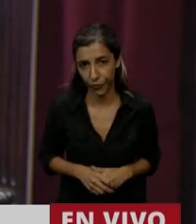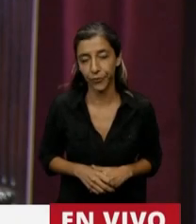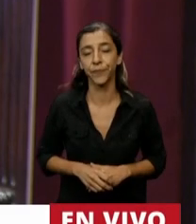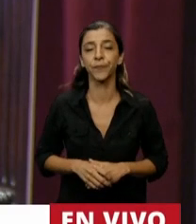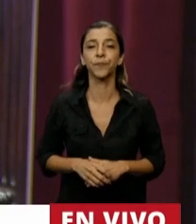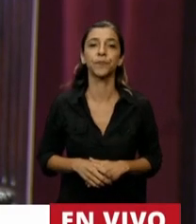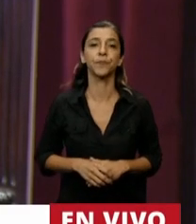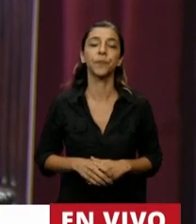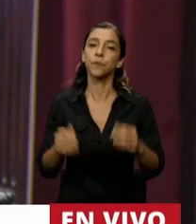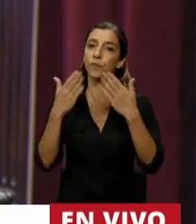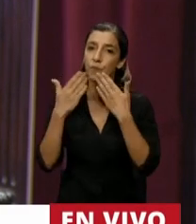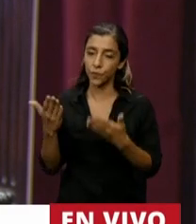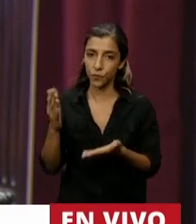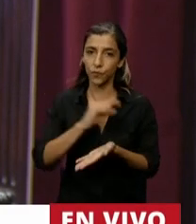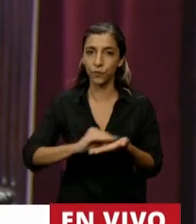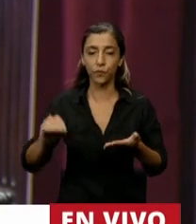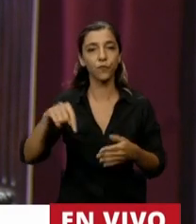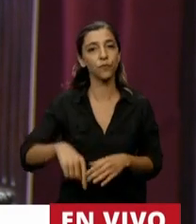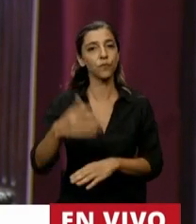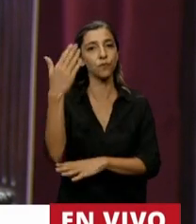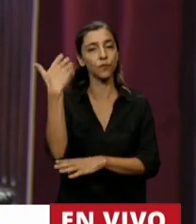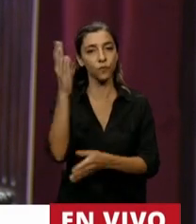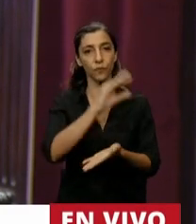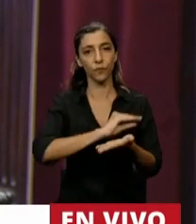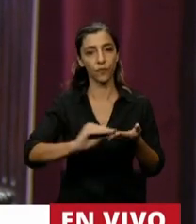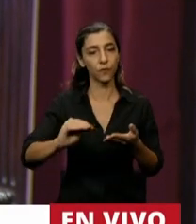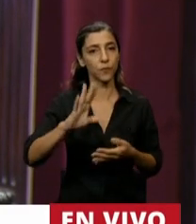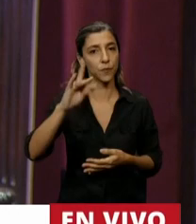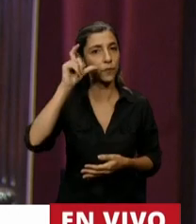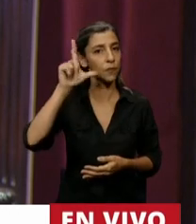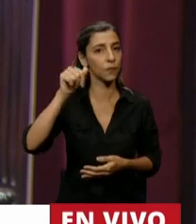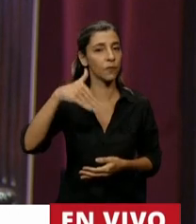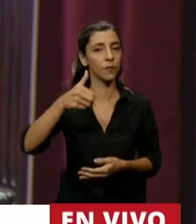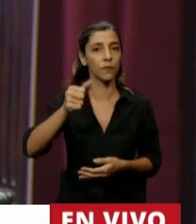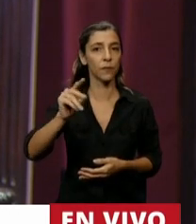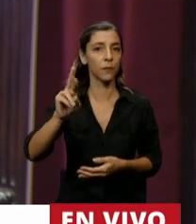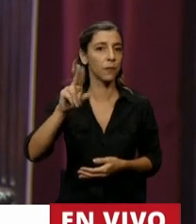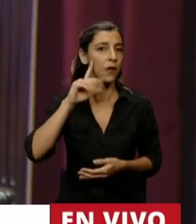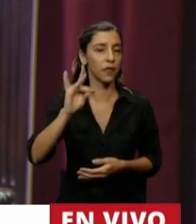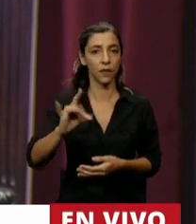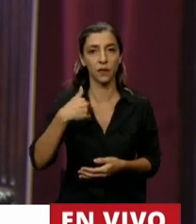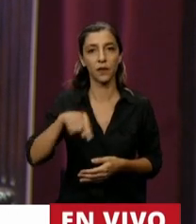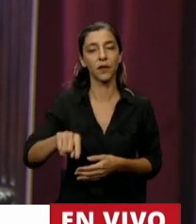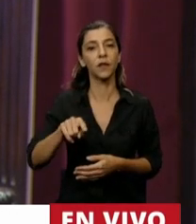Tiene la palabra el diputado Álvaro de la Madrid, de la Ciudad de Buenos Aires.